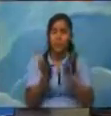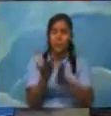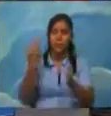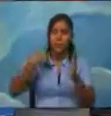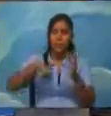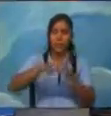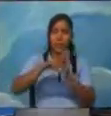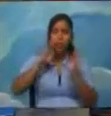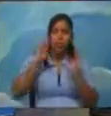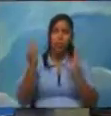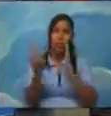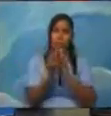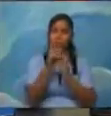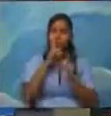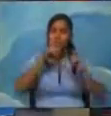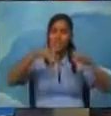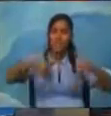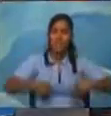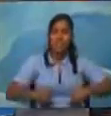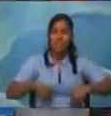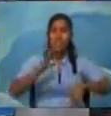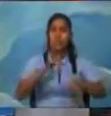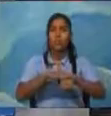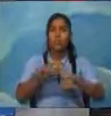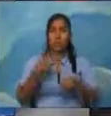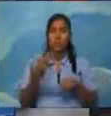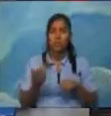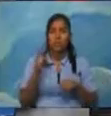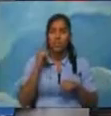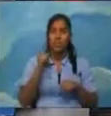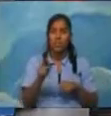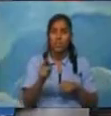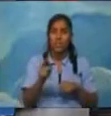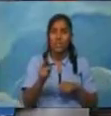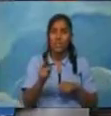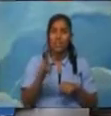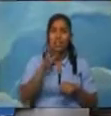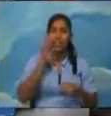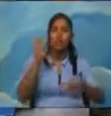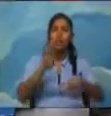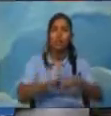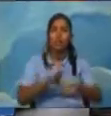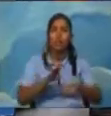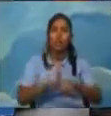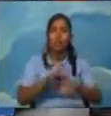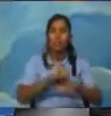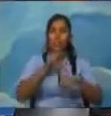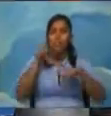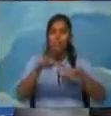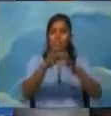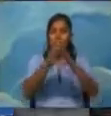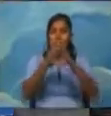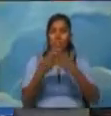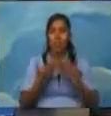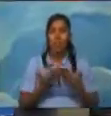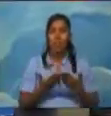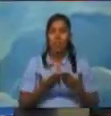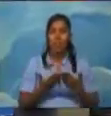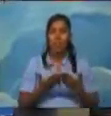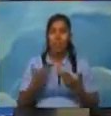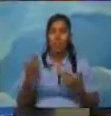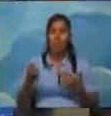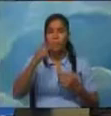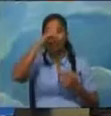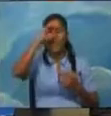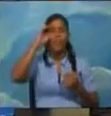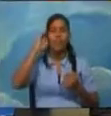entero guardó silencio. ¿Por qué? Porque es el cumplimiento de esta palabra que